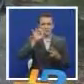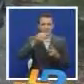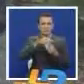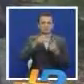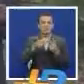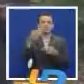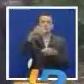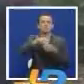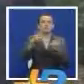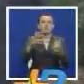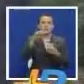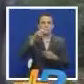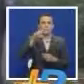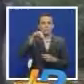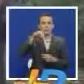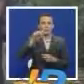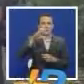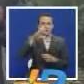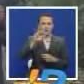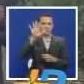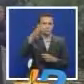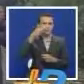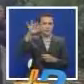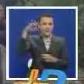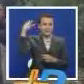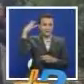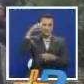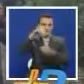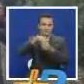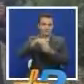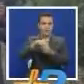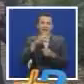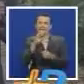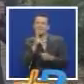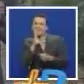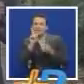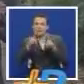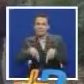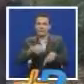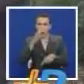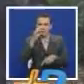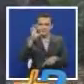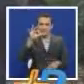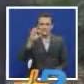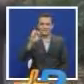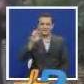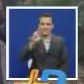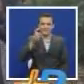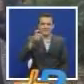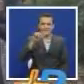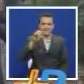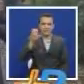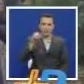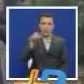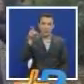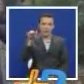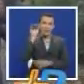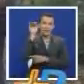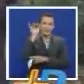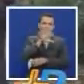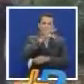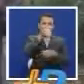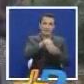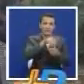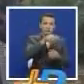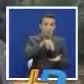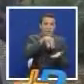Liga Francesa de Fútbol. Ahí se encuentra Sergio Romero, es el guardameta argentino que, no siendo titular en el equipo francés,